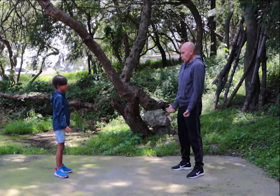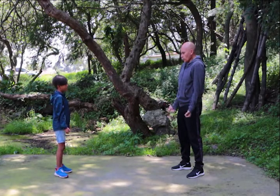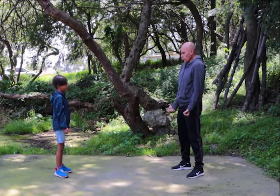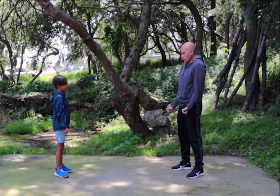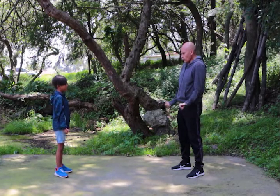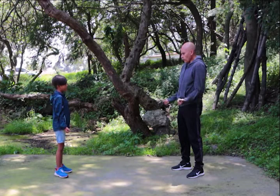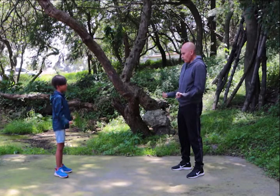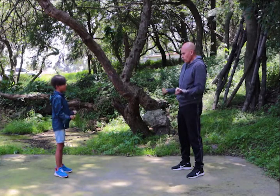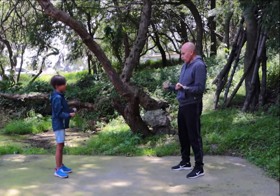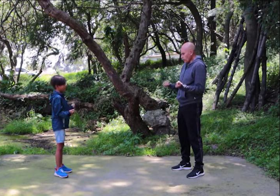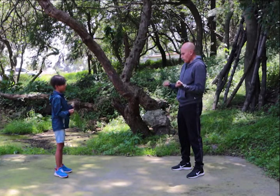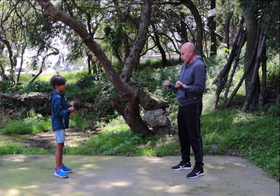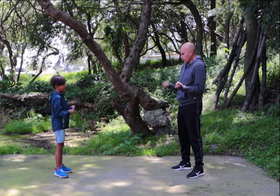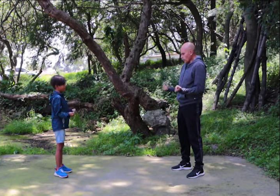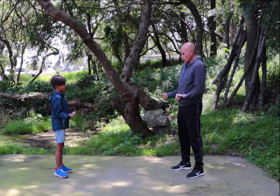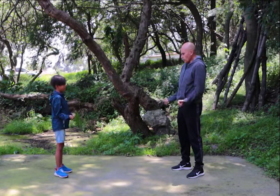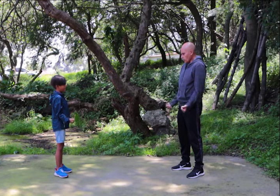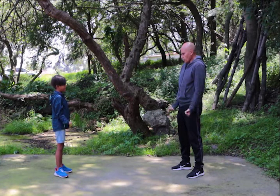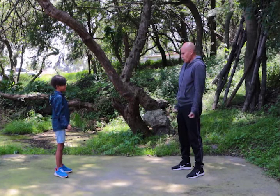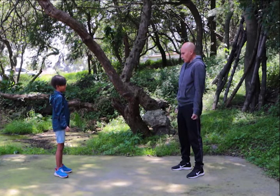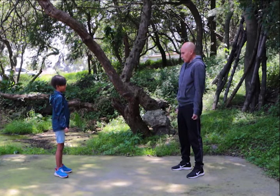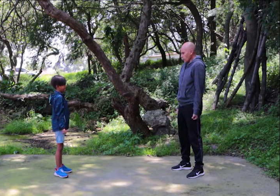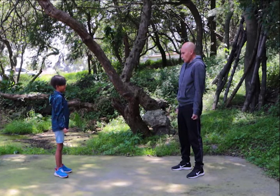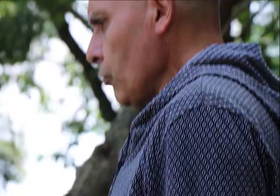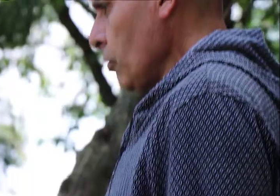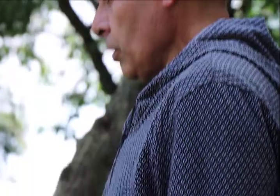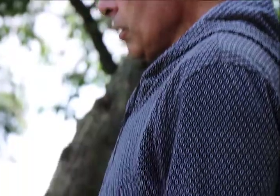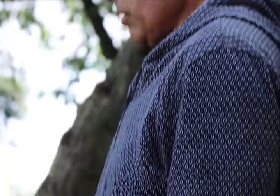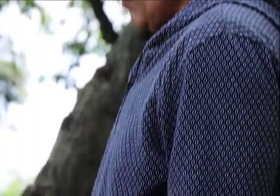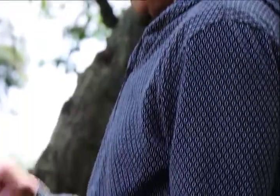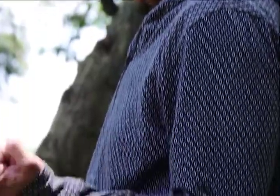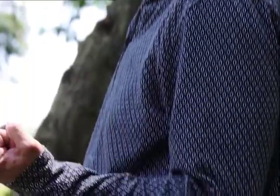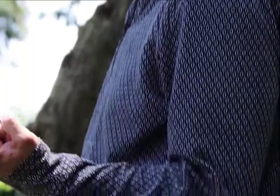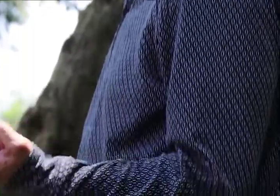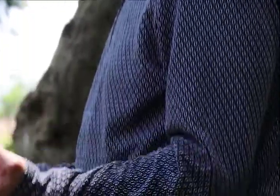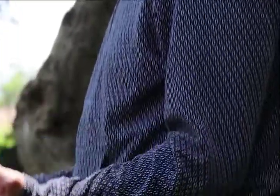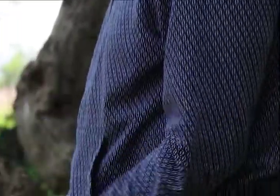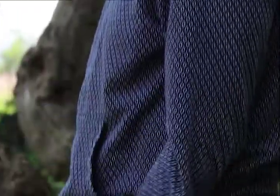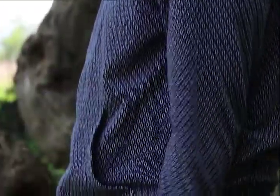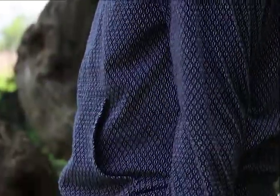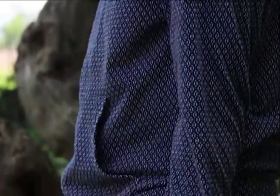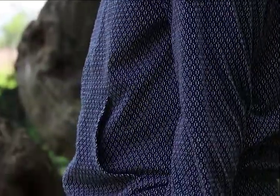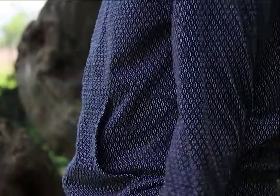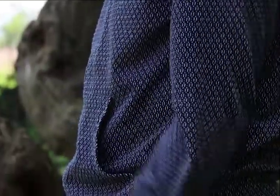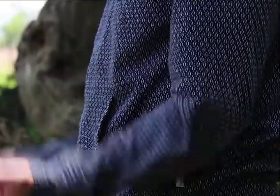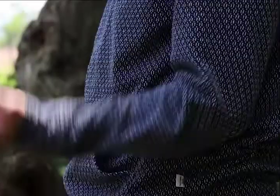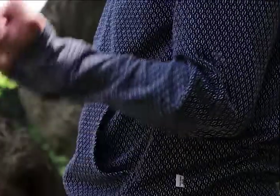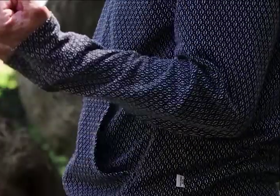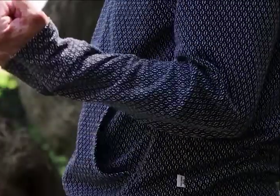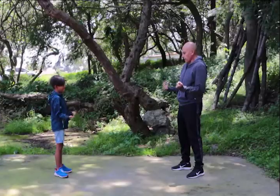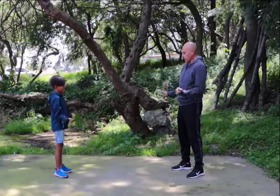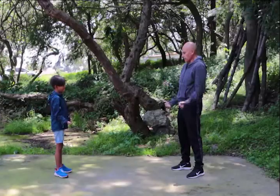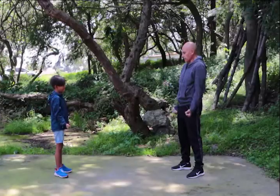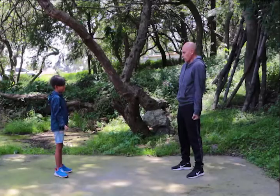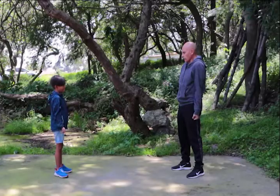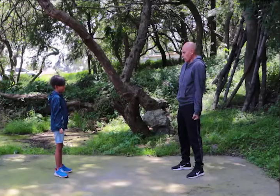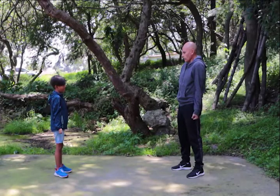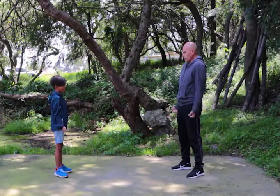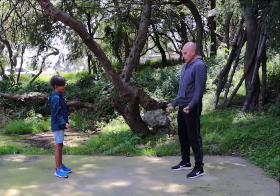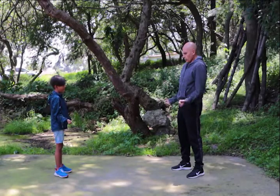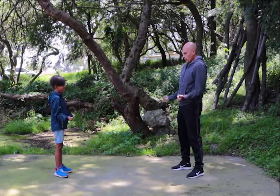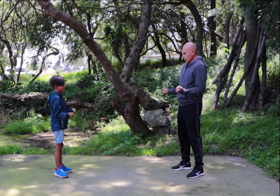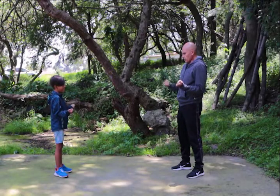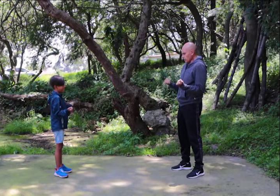cuerpo y vamos a hacer la flexión a 90 grados. Bajamos, flexionamos. Exacto, muy bien, Yair. Así,